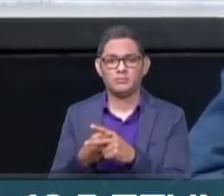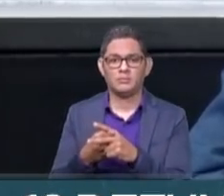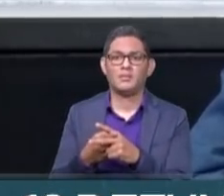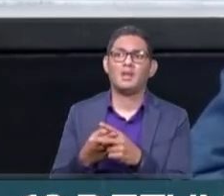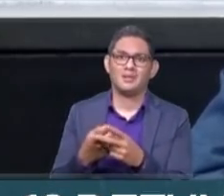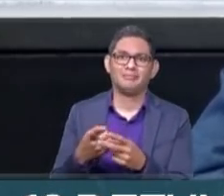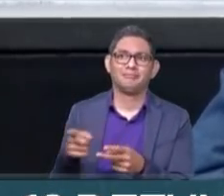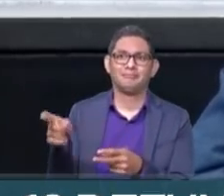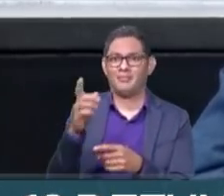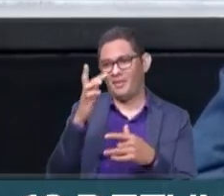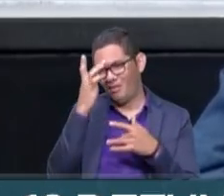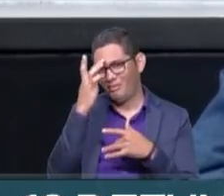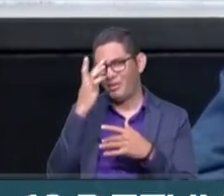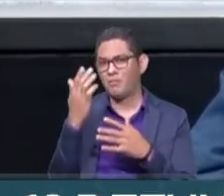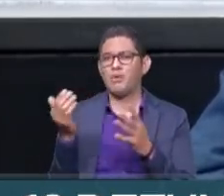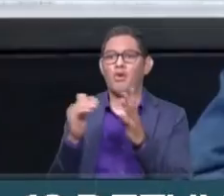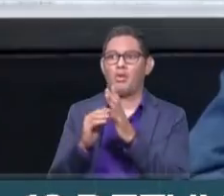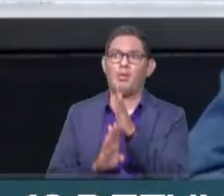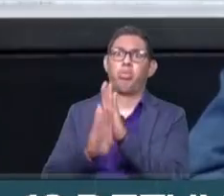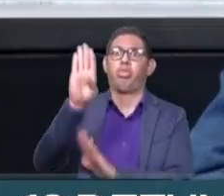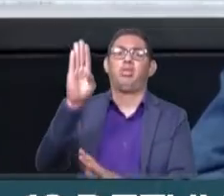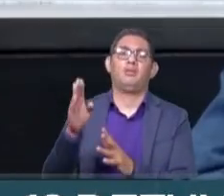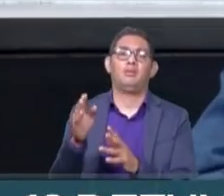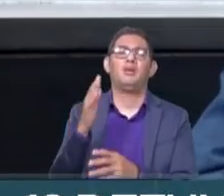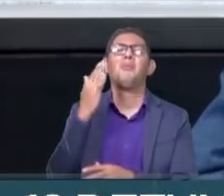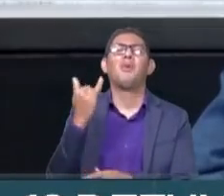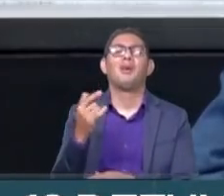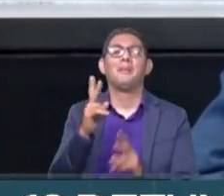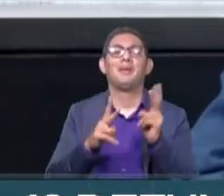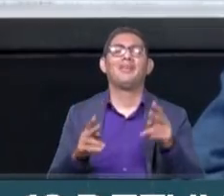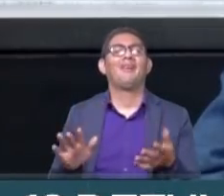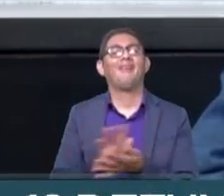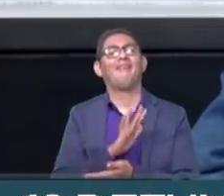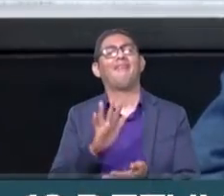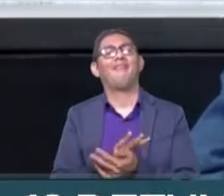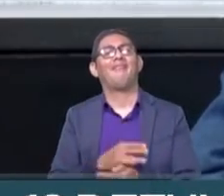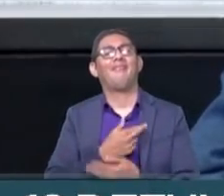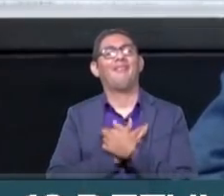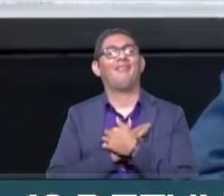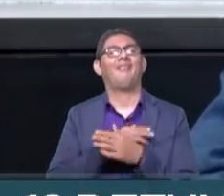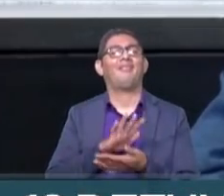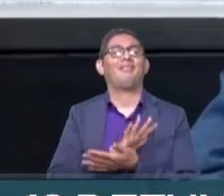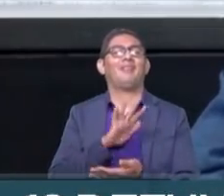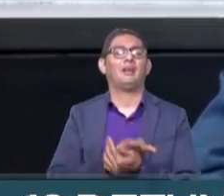a repuntar por el exceso de confianza.